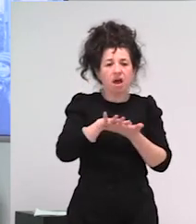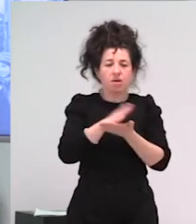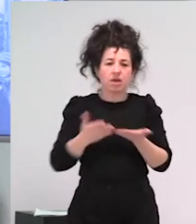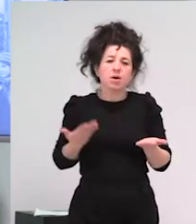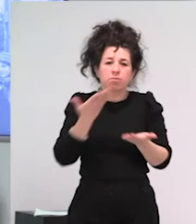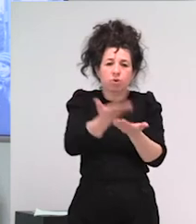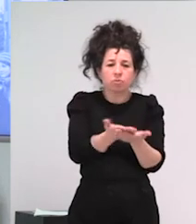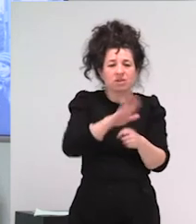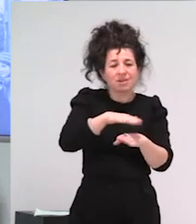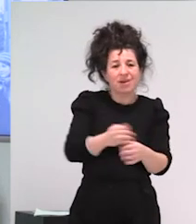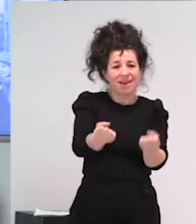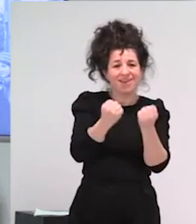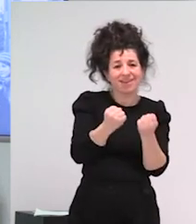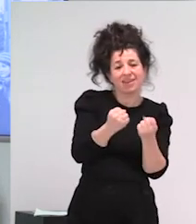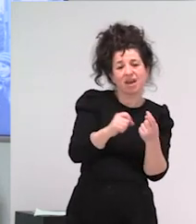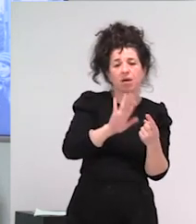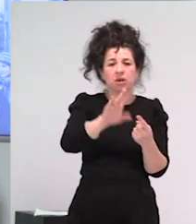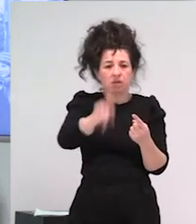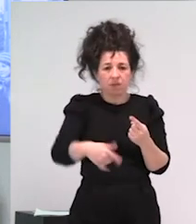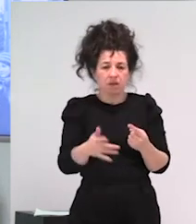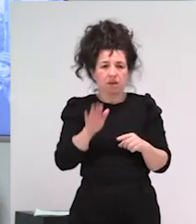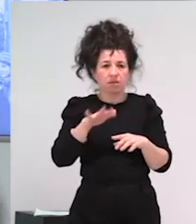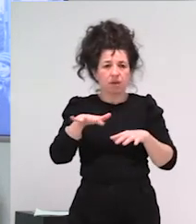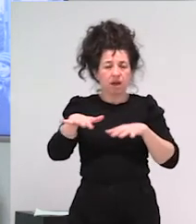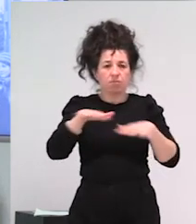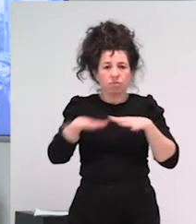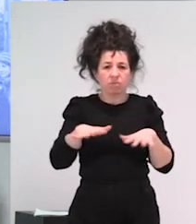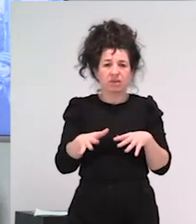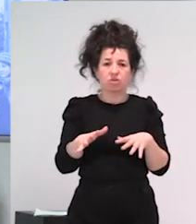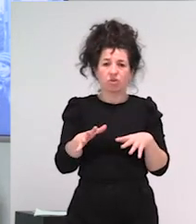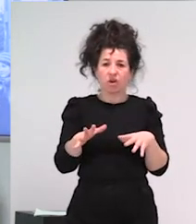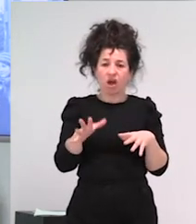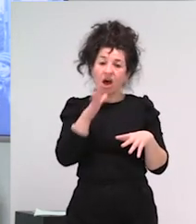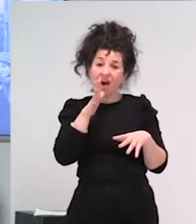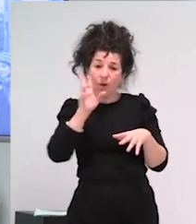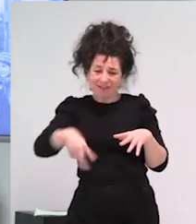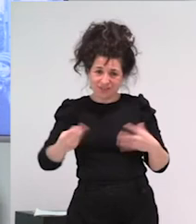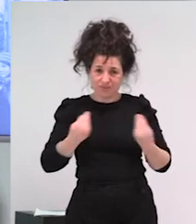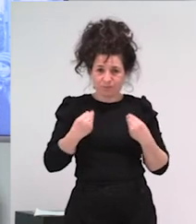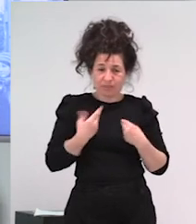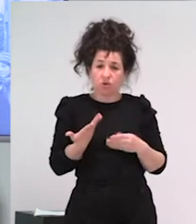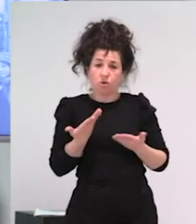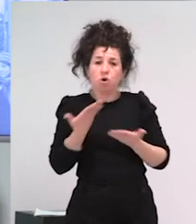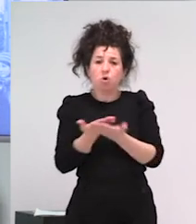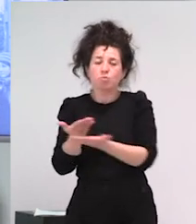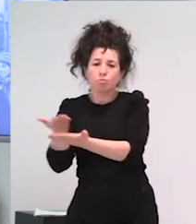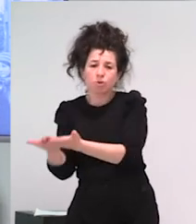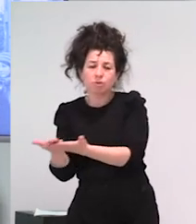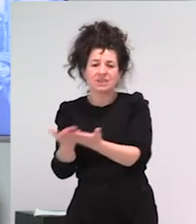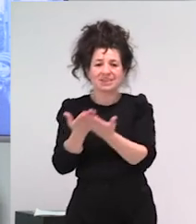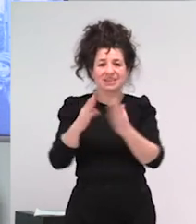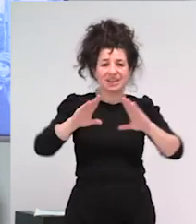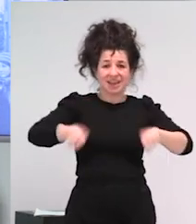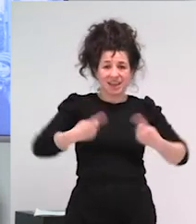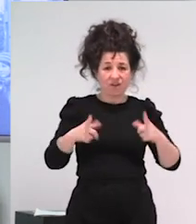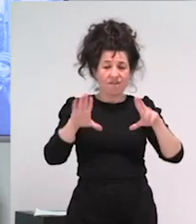recuperar la energía, pero también los movimientos de Agua es Vida, etcétera, son propuestas ecofeministas, son propuestas de encuentro entre feminismos